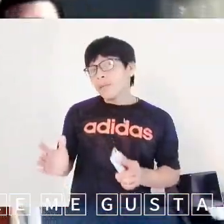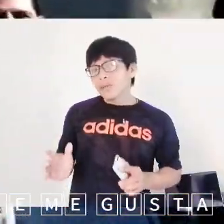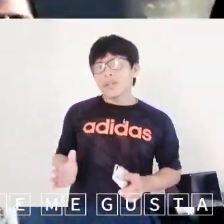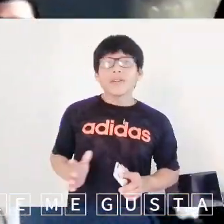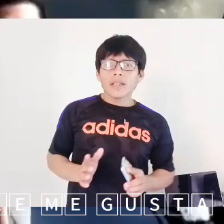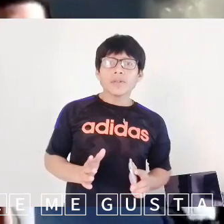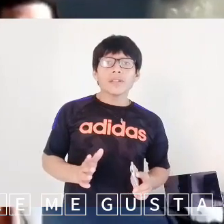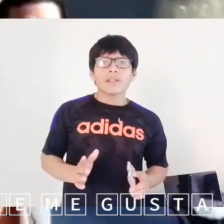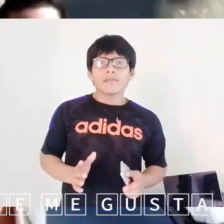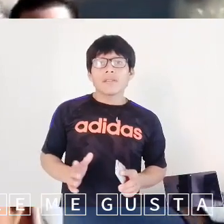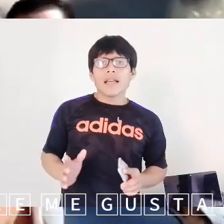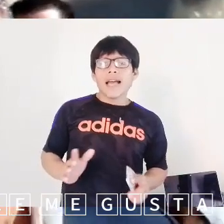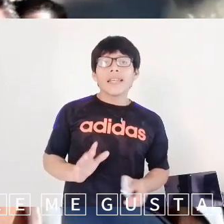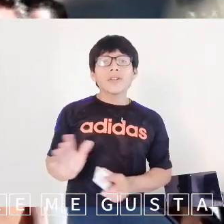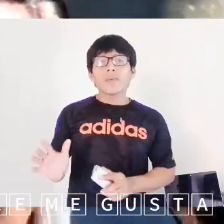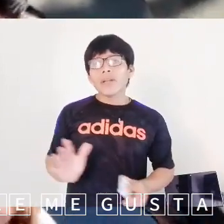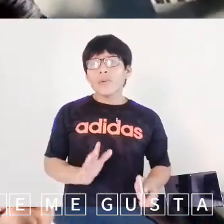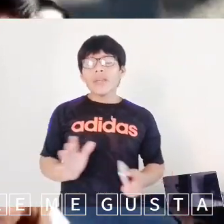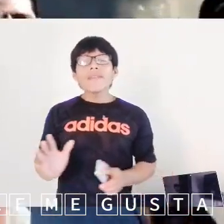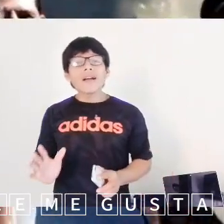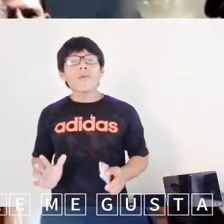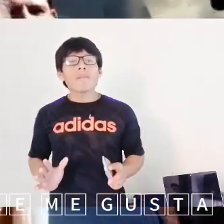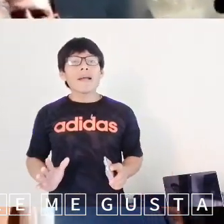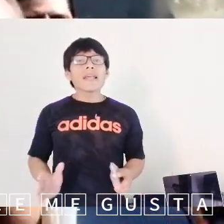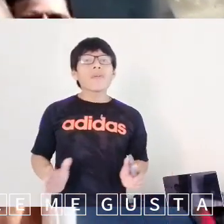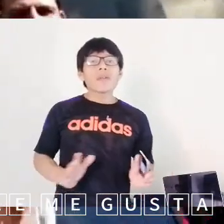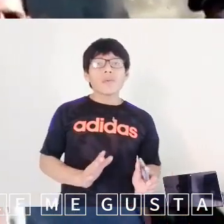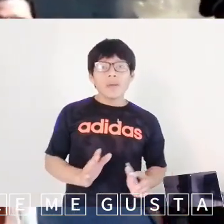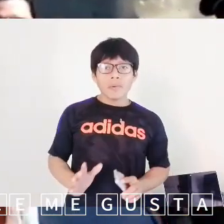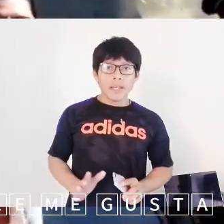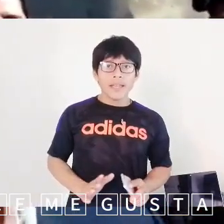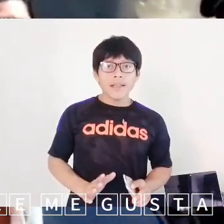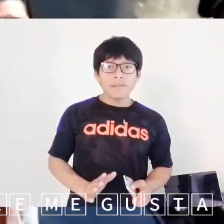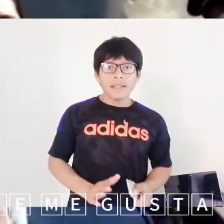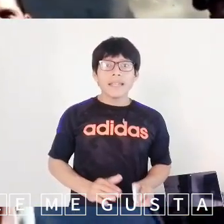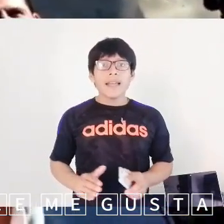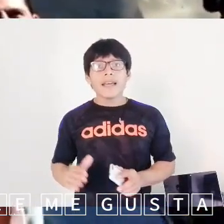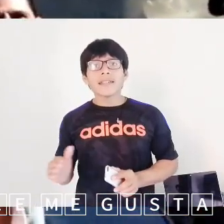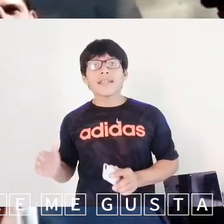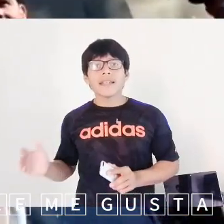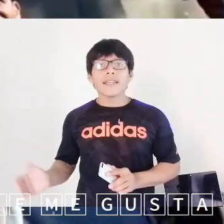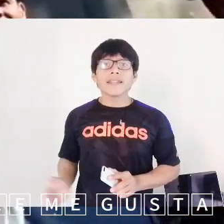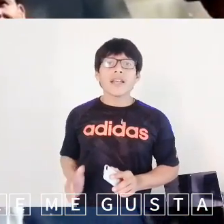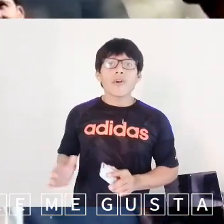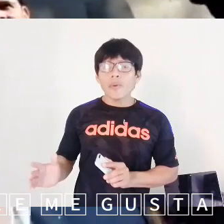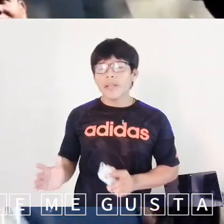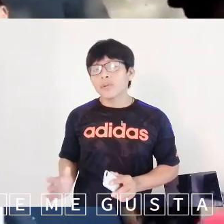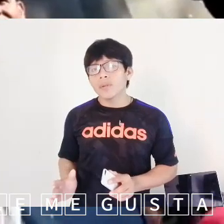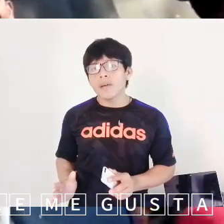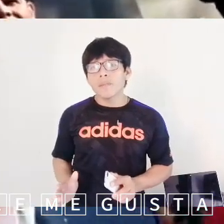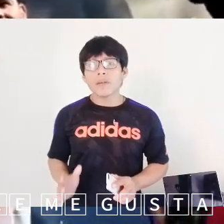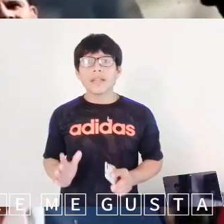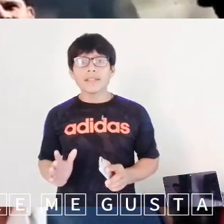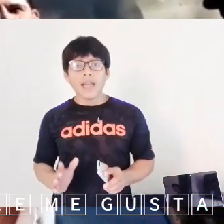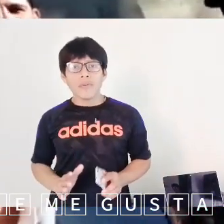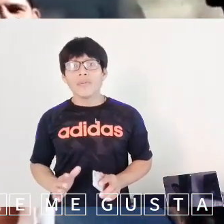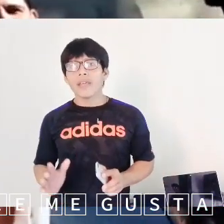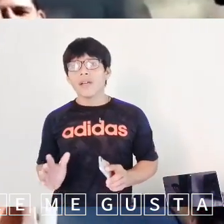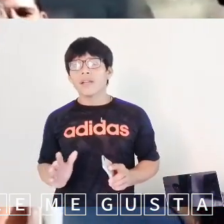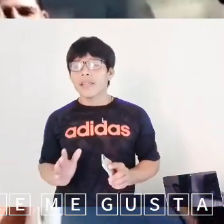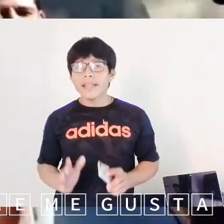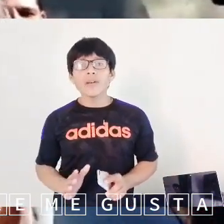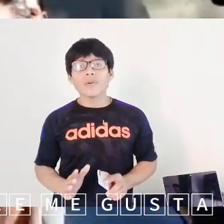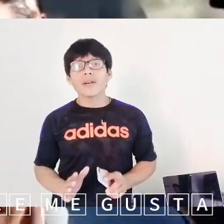Así fue como sucedieron las cosas. Alito Moreno iba acompañado de Rubén Moreira y de la ex candidata a la gobernatura por el